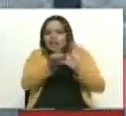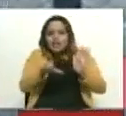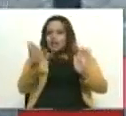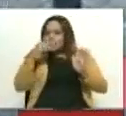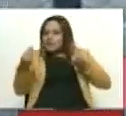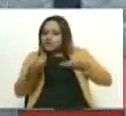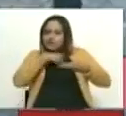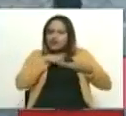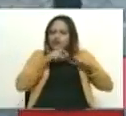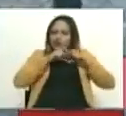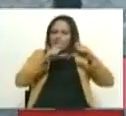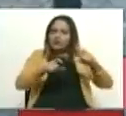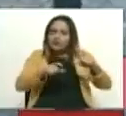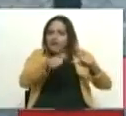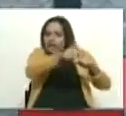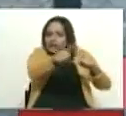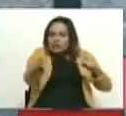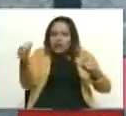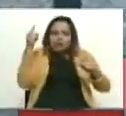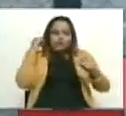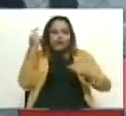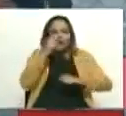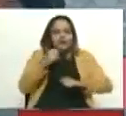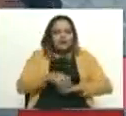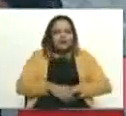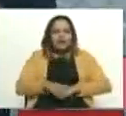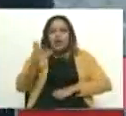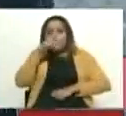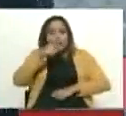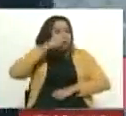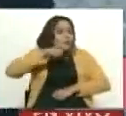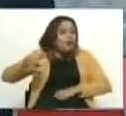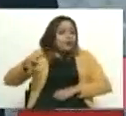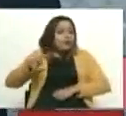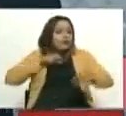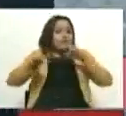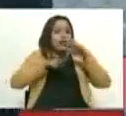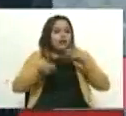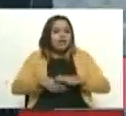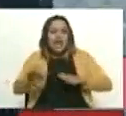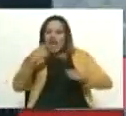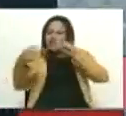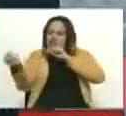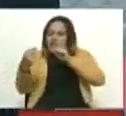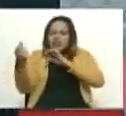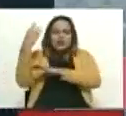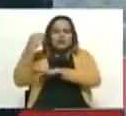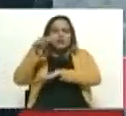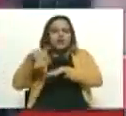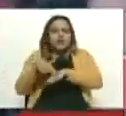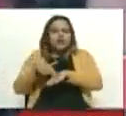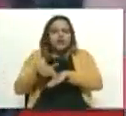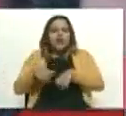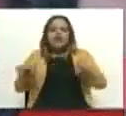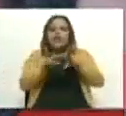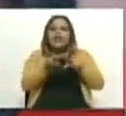corazón de cada mujer y de cada hombre, que no pertenezca al pueblo que lo haya discutido en la Asamblea, es letra